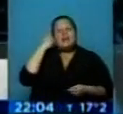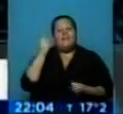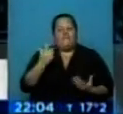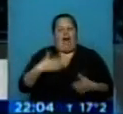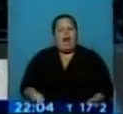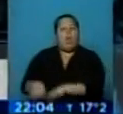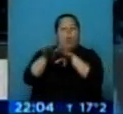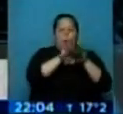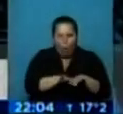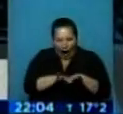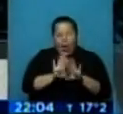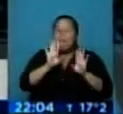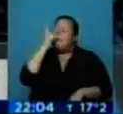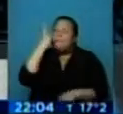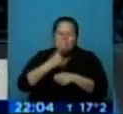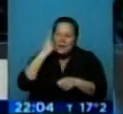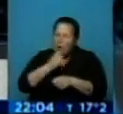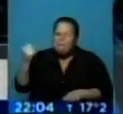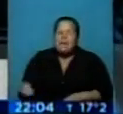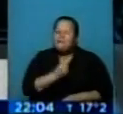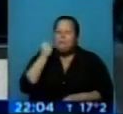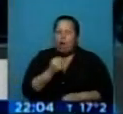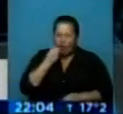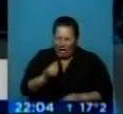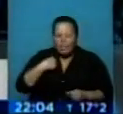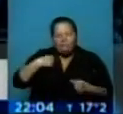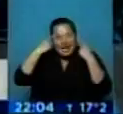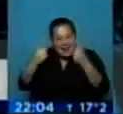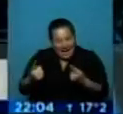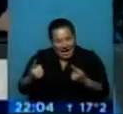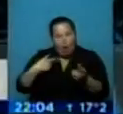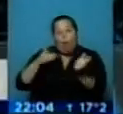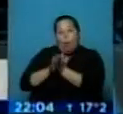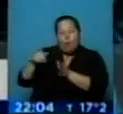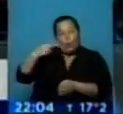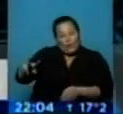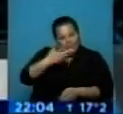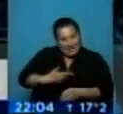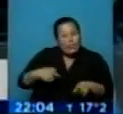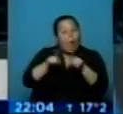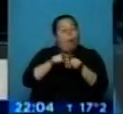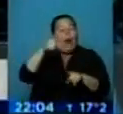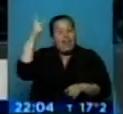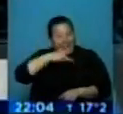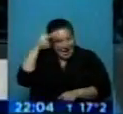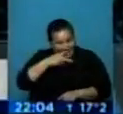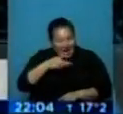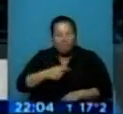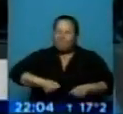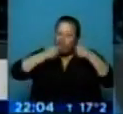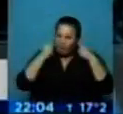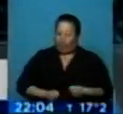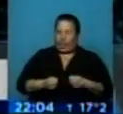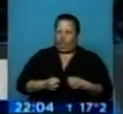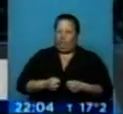la igualdad. Pero fundamentalmente, creemos con Carlos, como Néstor, que las